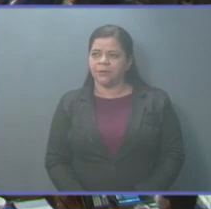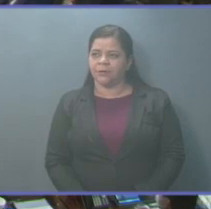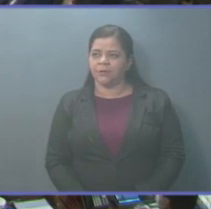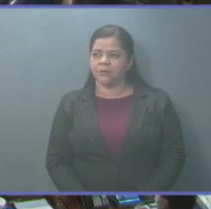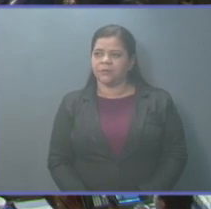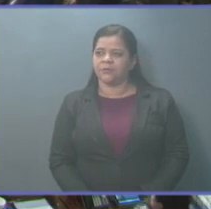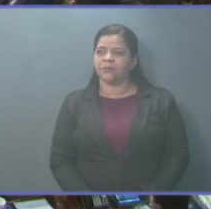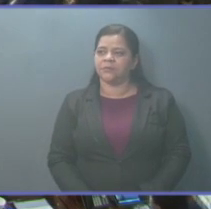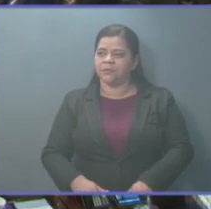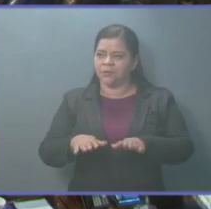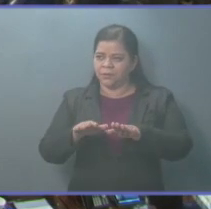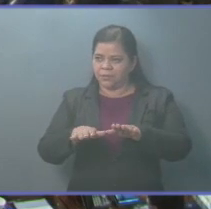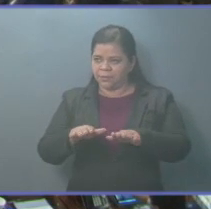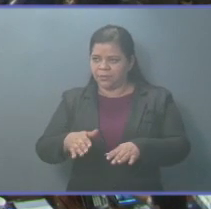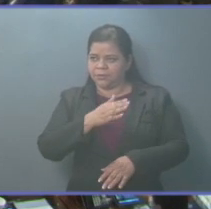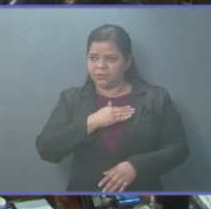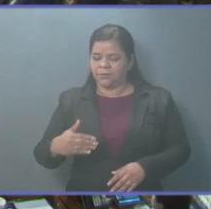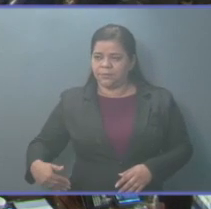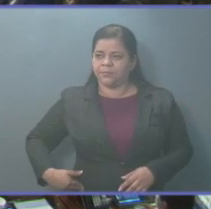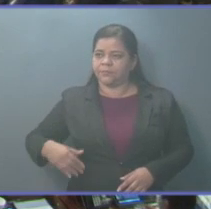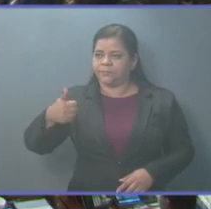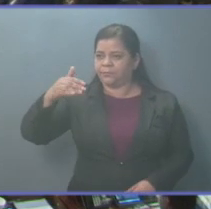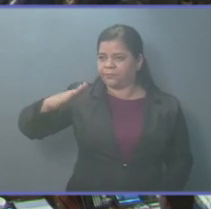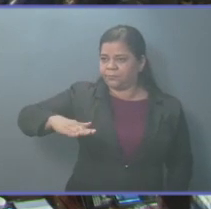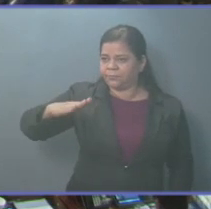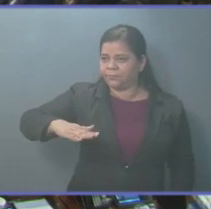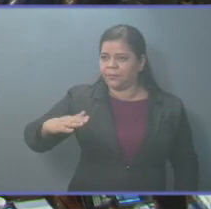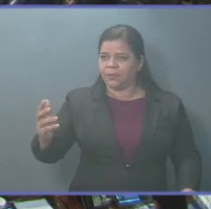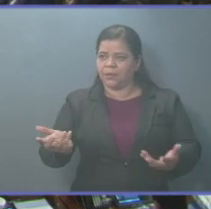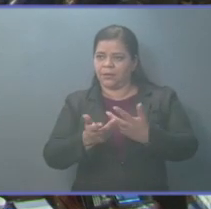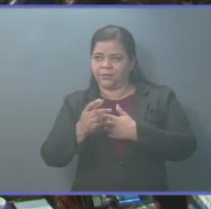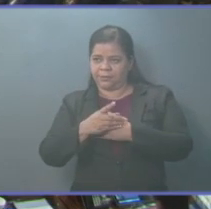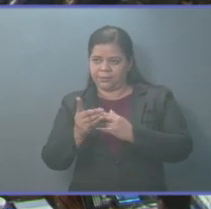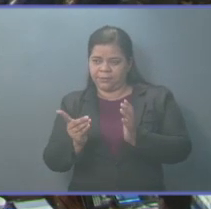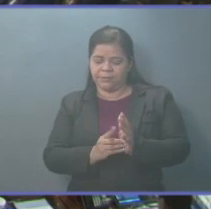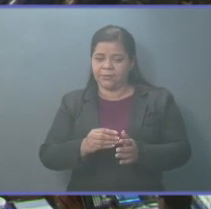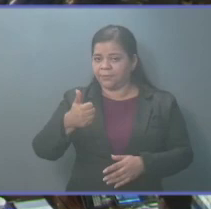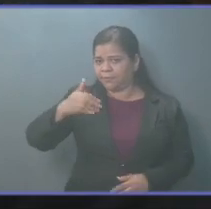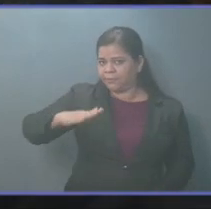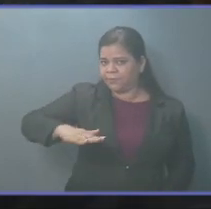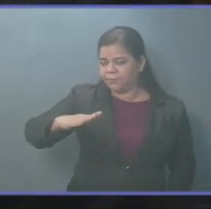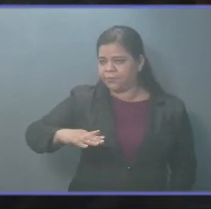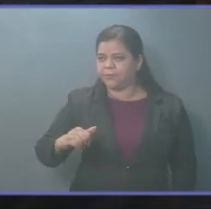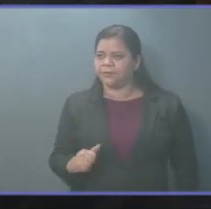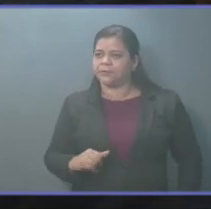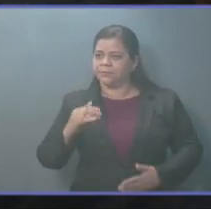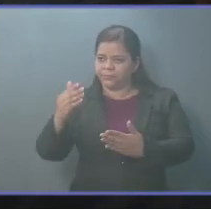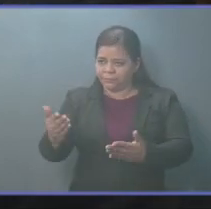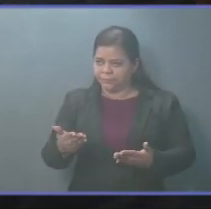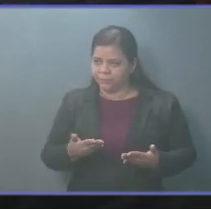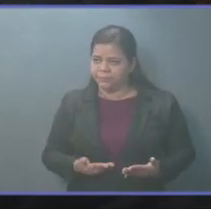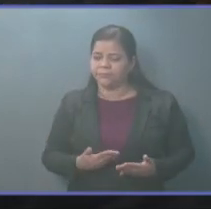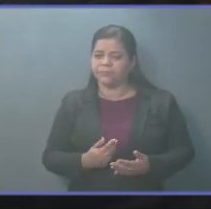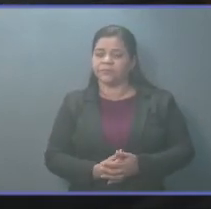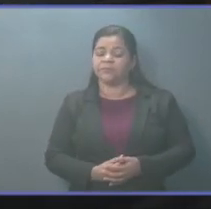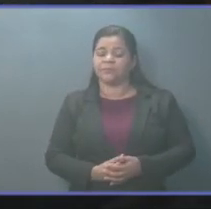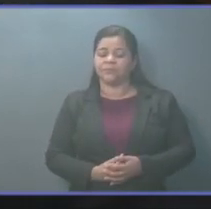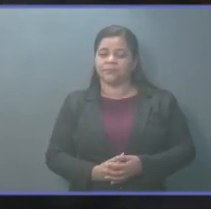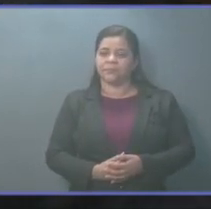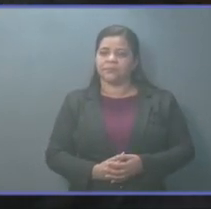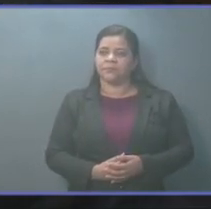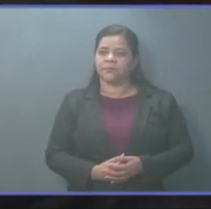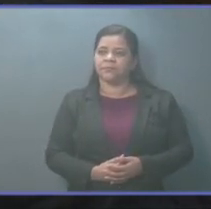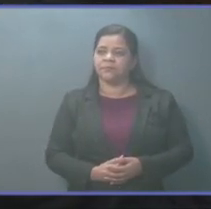Muchas gracias, señor presidente. Buenas tardes, colegas diputados. Bienvenidos a los miembros de la Fuerza